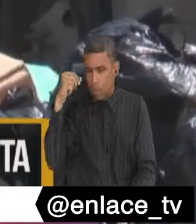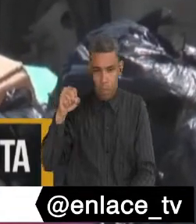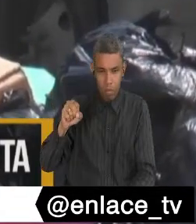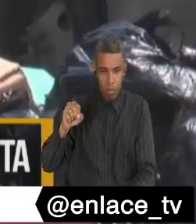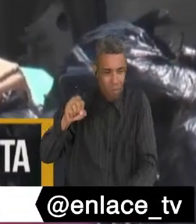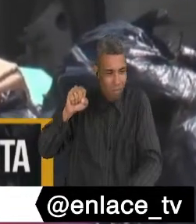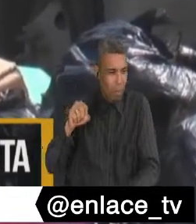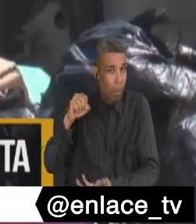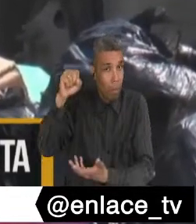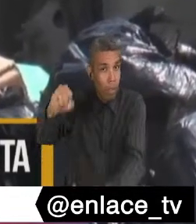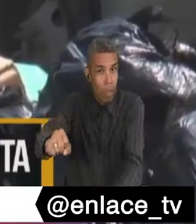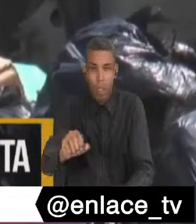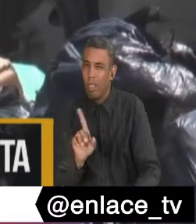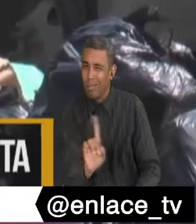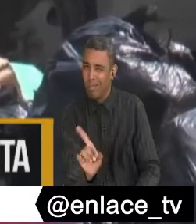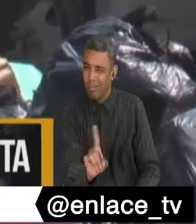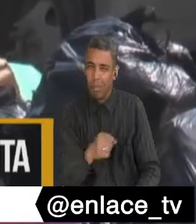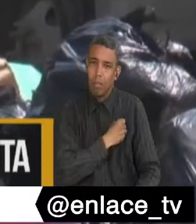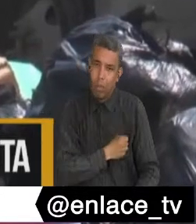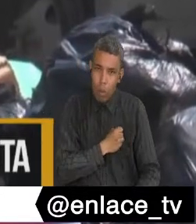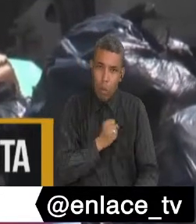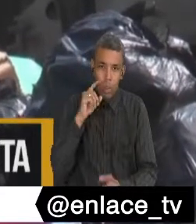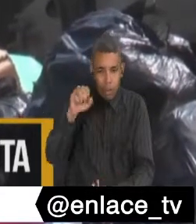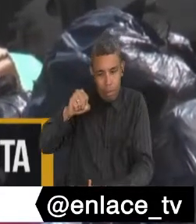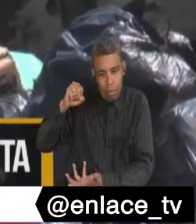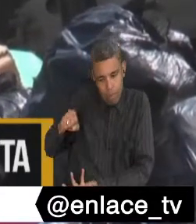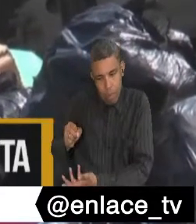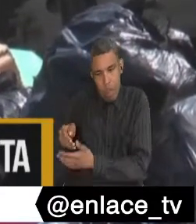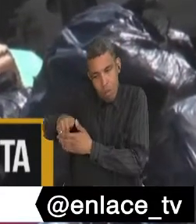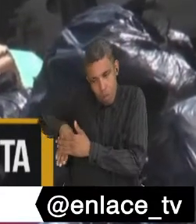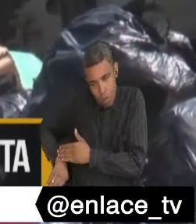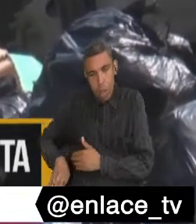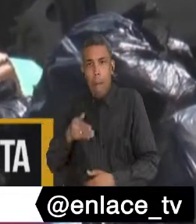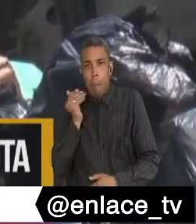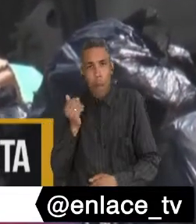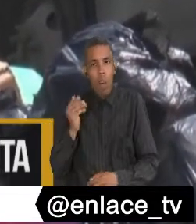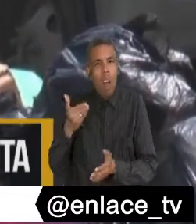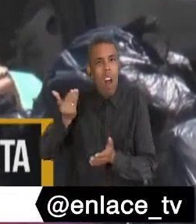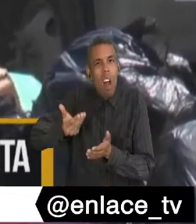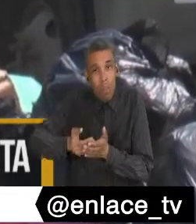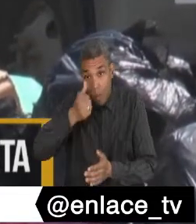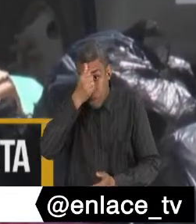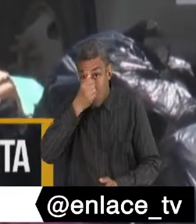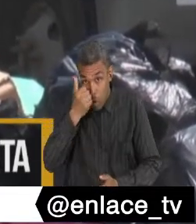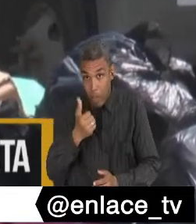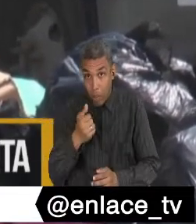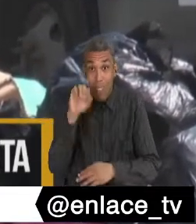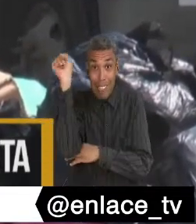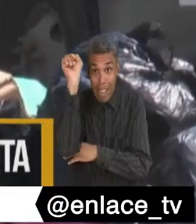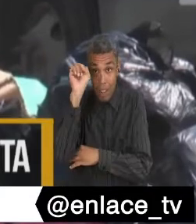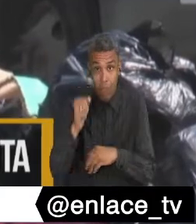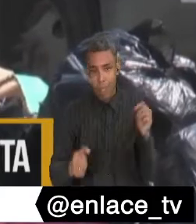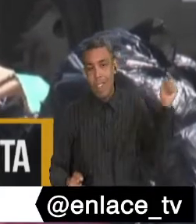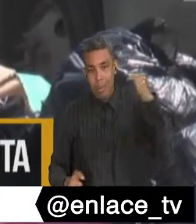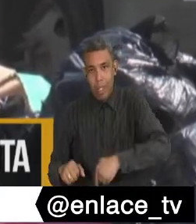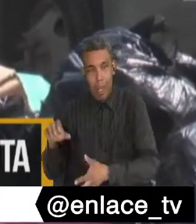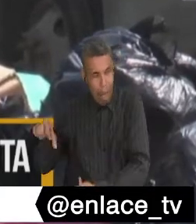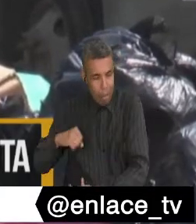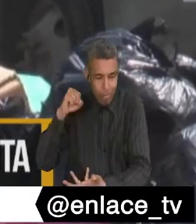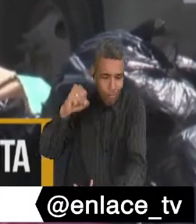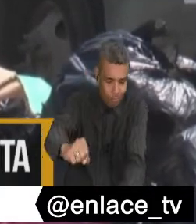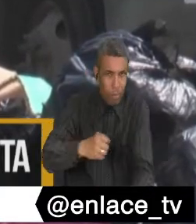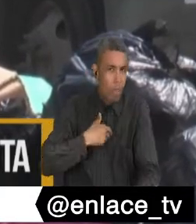no sacar las basuras este día. La frecuencia correspondiente al Viernes Santo se realizará el domingo 16 de abril de 2017 y